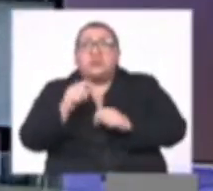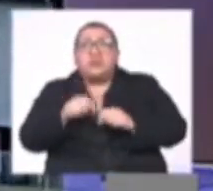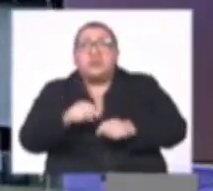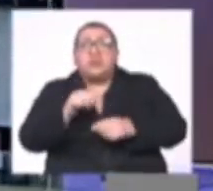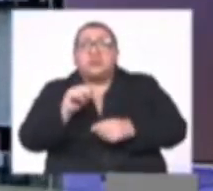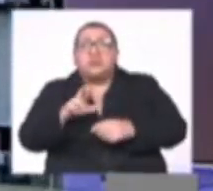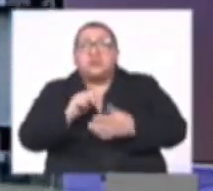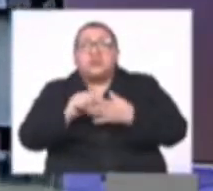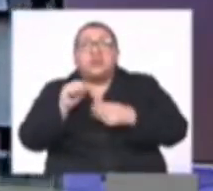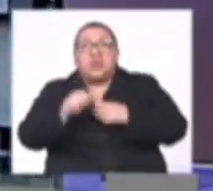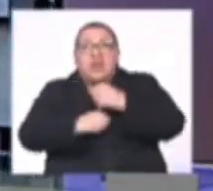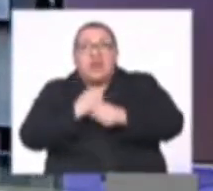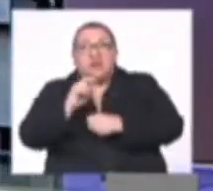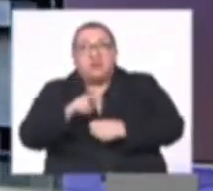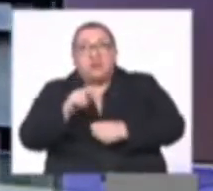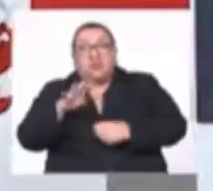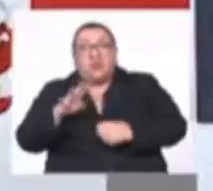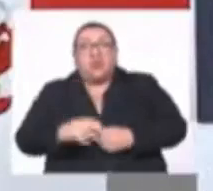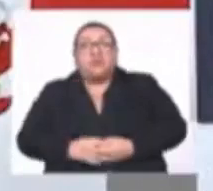año 2024. Veamos.